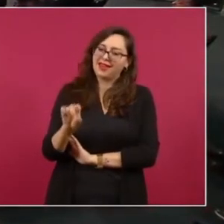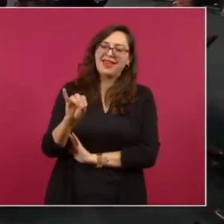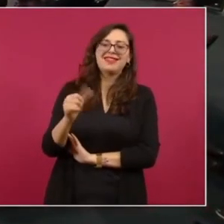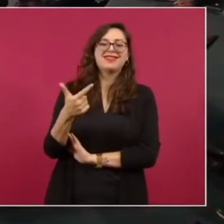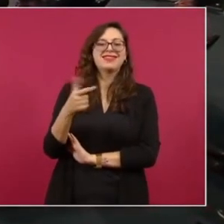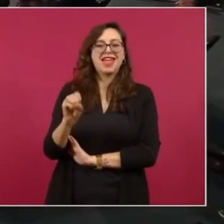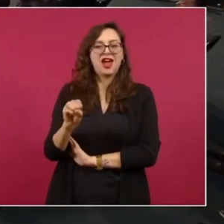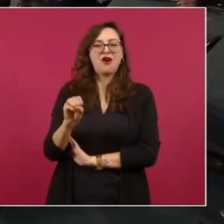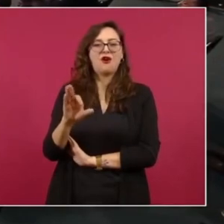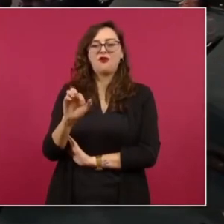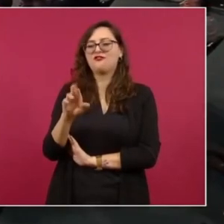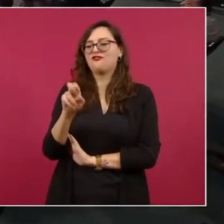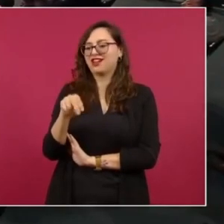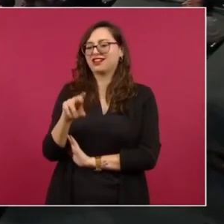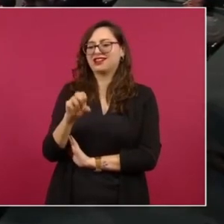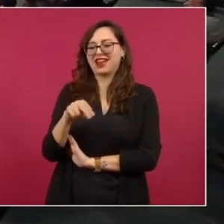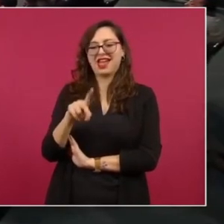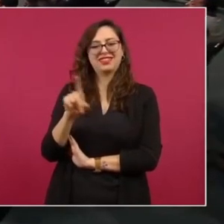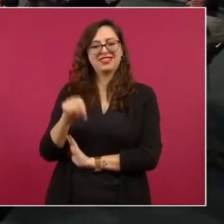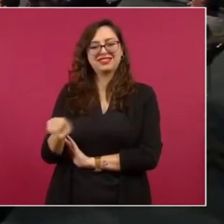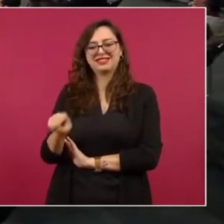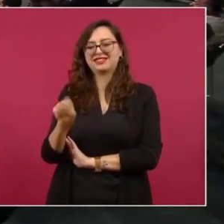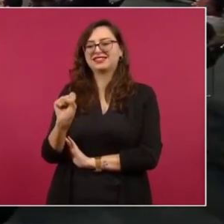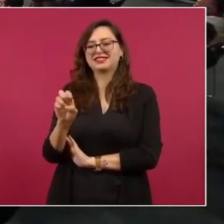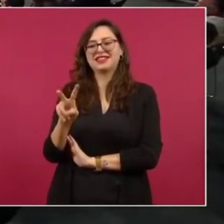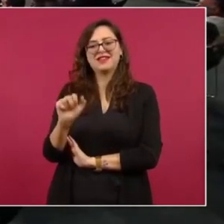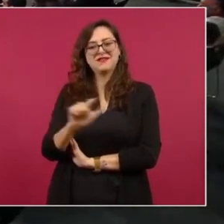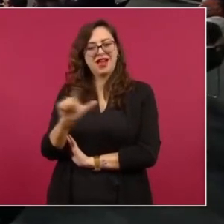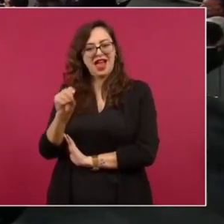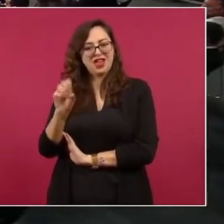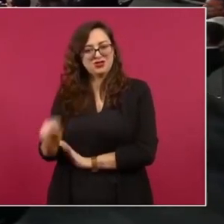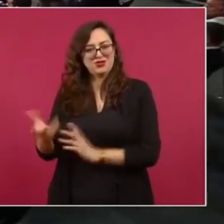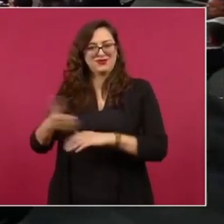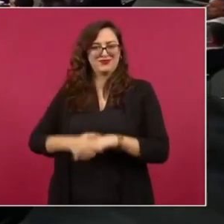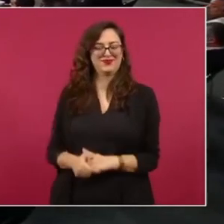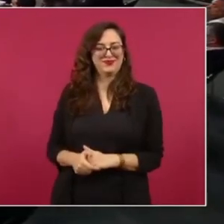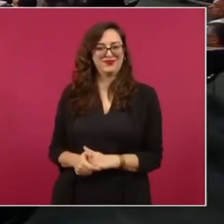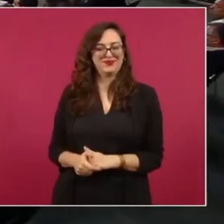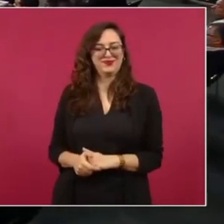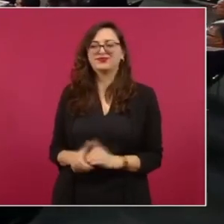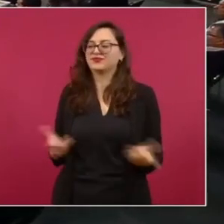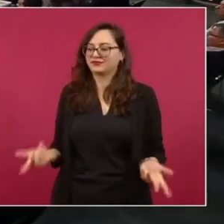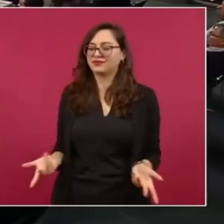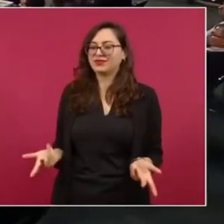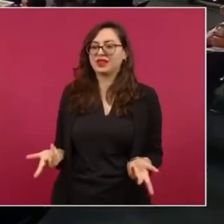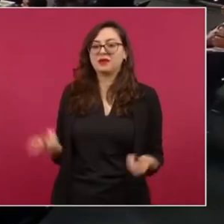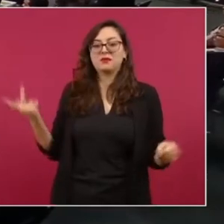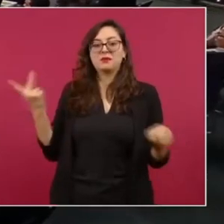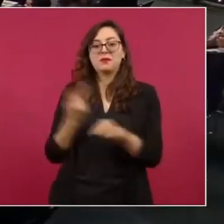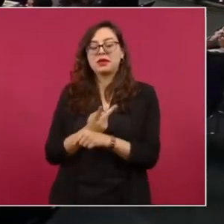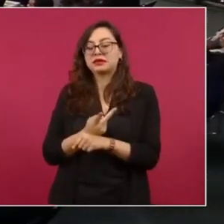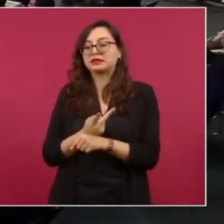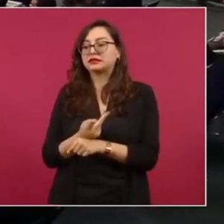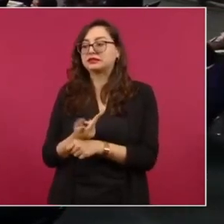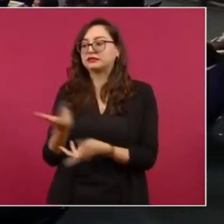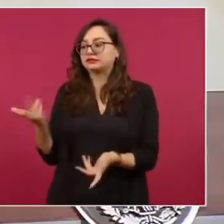Entonces, antes de que fallara la corte, llegan al